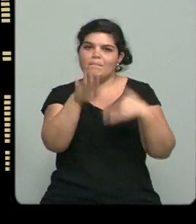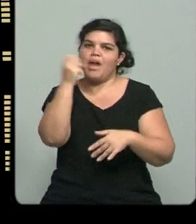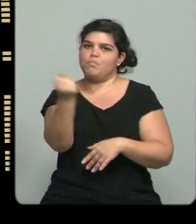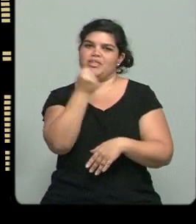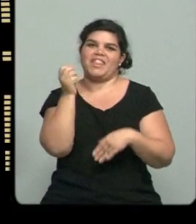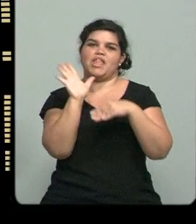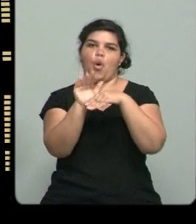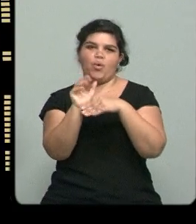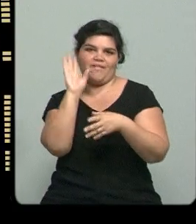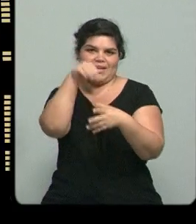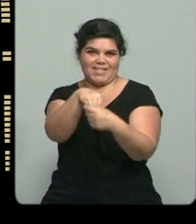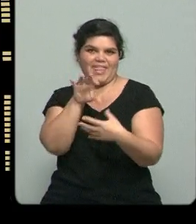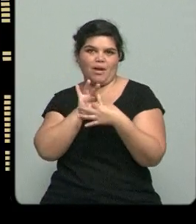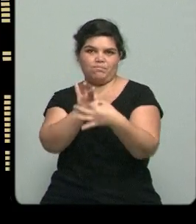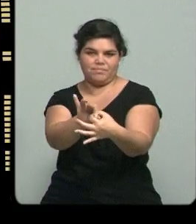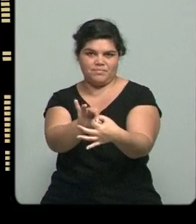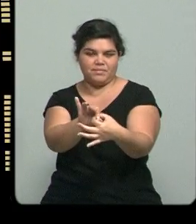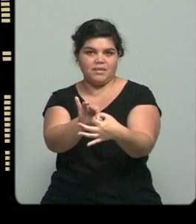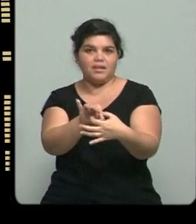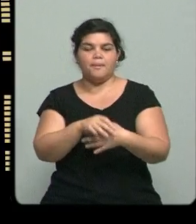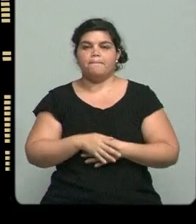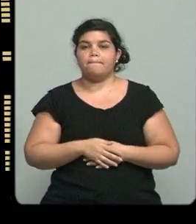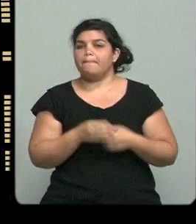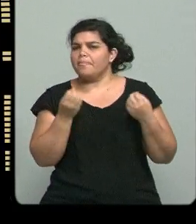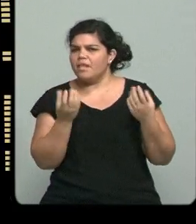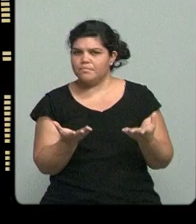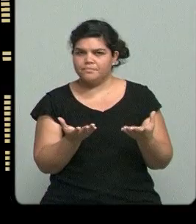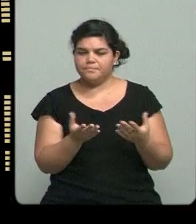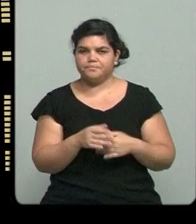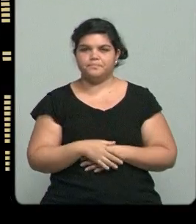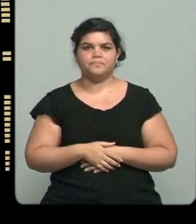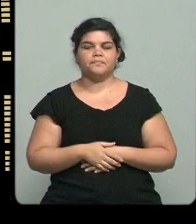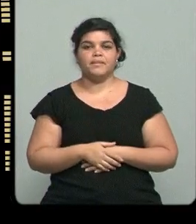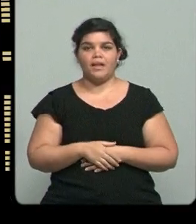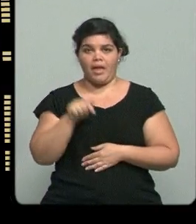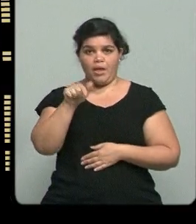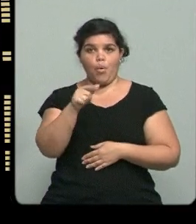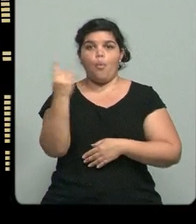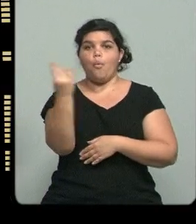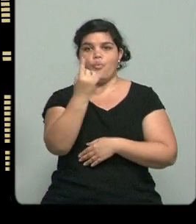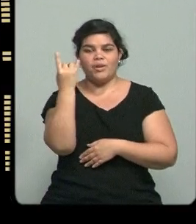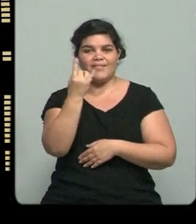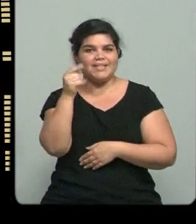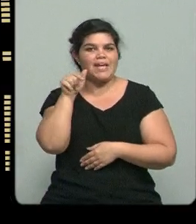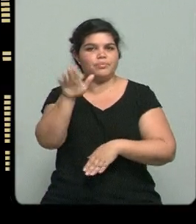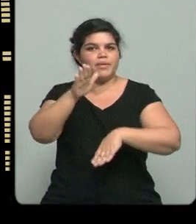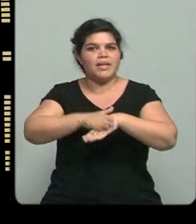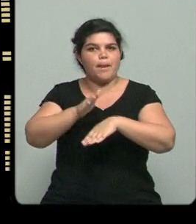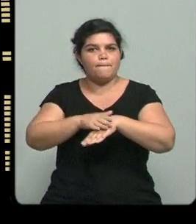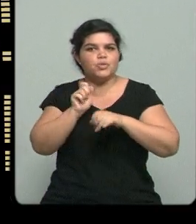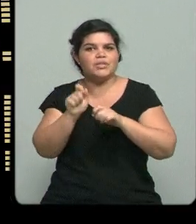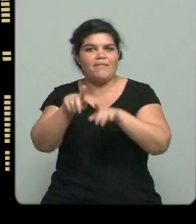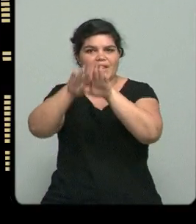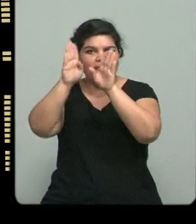sentido y un rol fundamental, ¿sí? Porque es quien es la responsable de garantizar